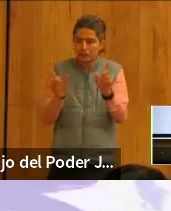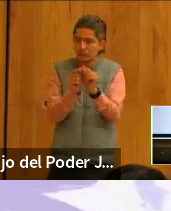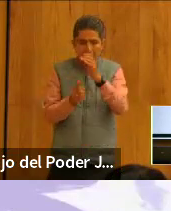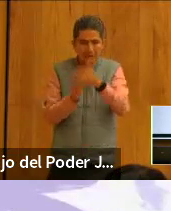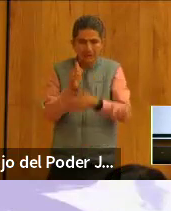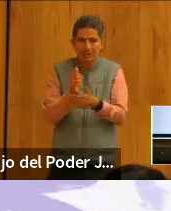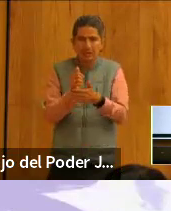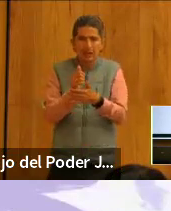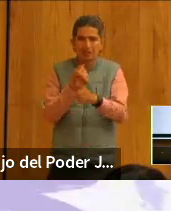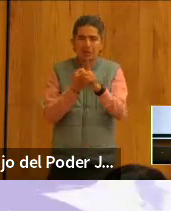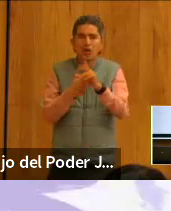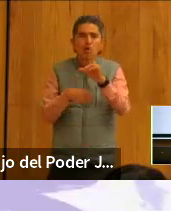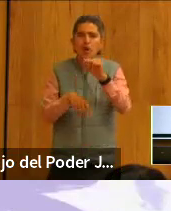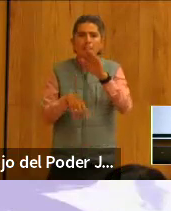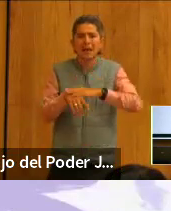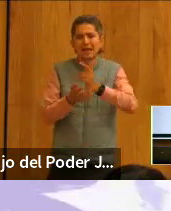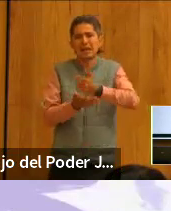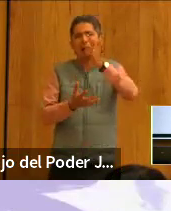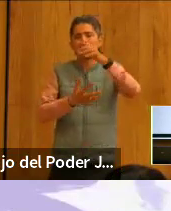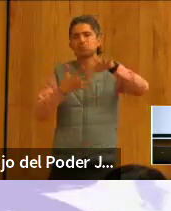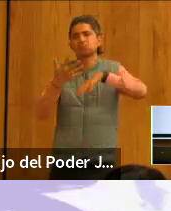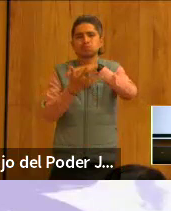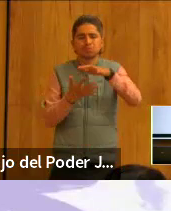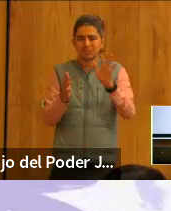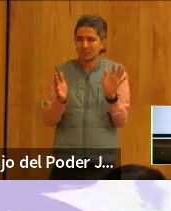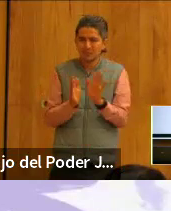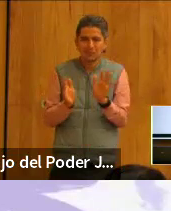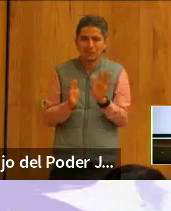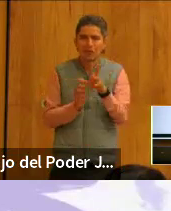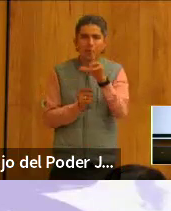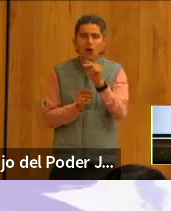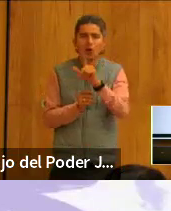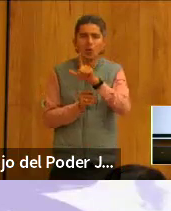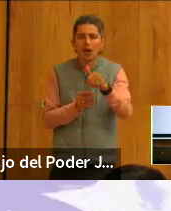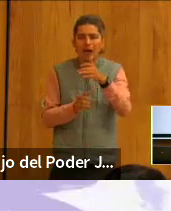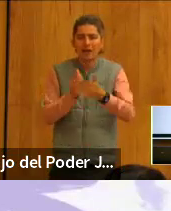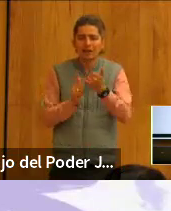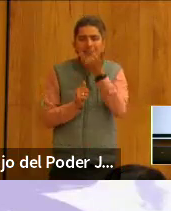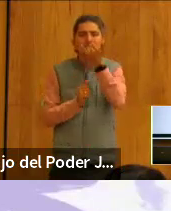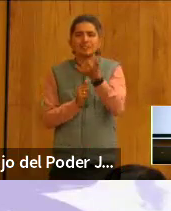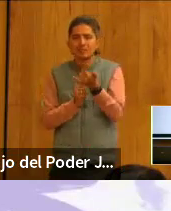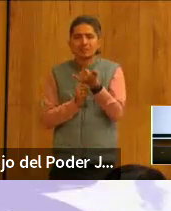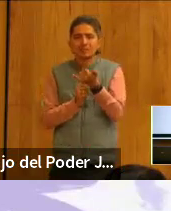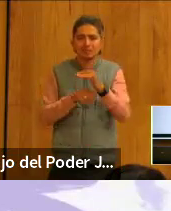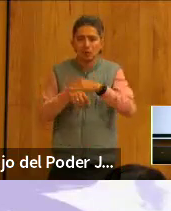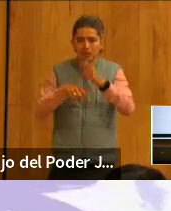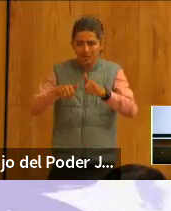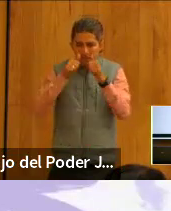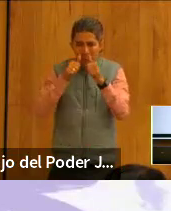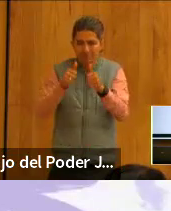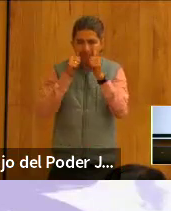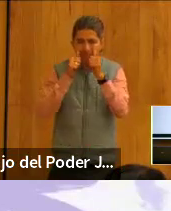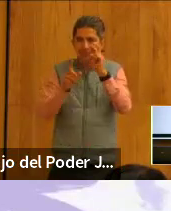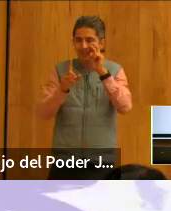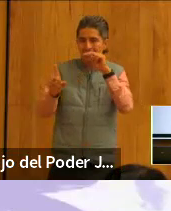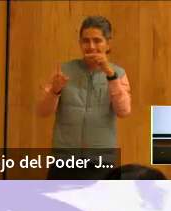y no de hacerlo más álgido a través de determinar de forma errónea por no atender estos hechos con un